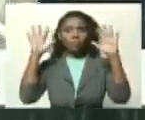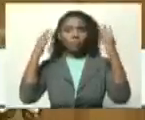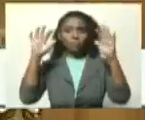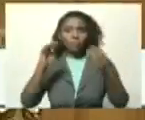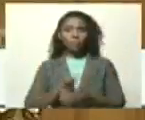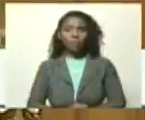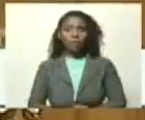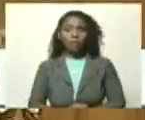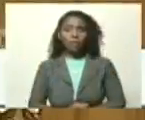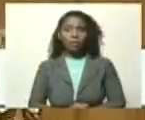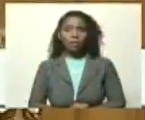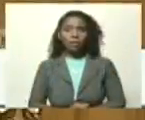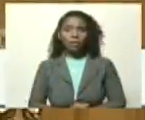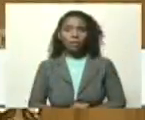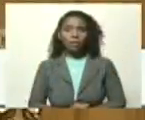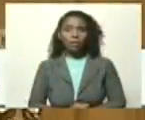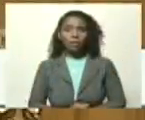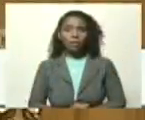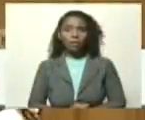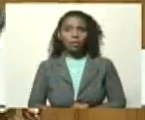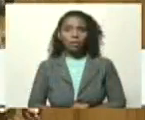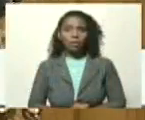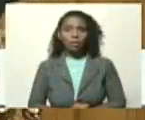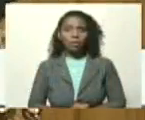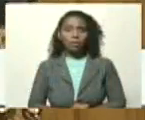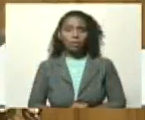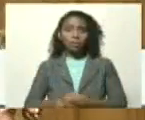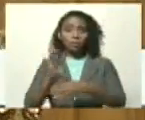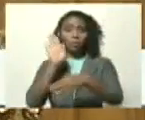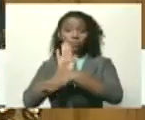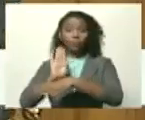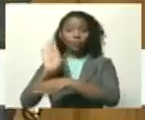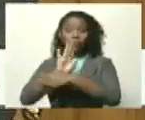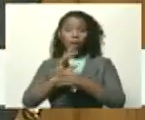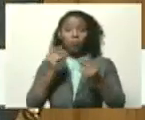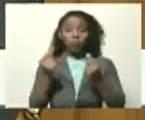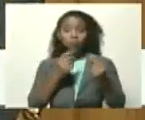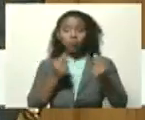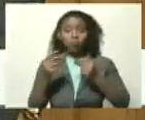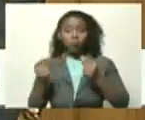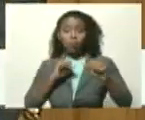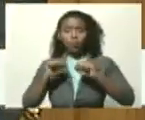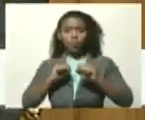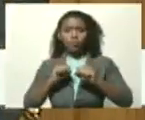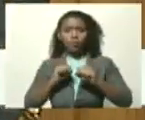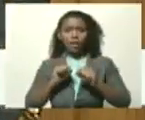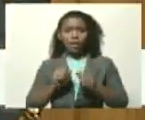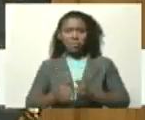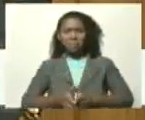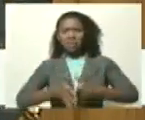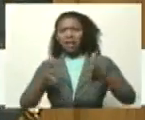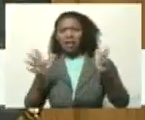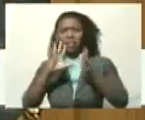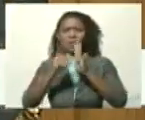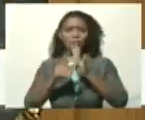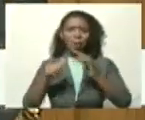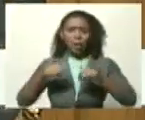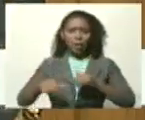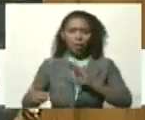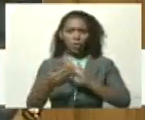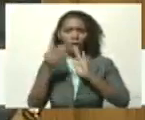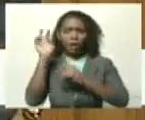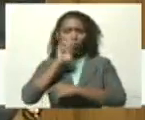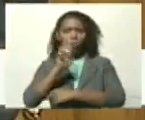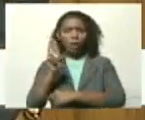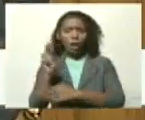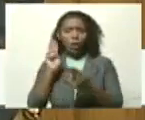Con el eufemismo de protección de activos, perpetran el más grande robo contra la República que haya conocido